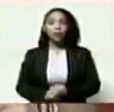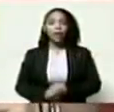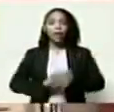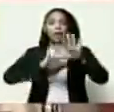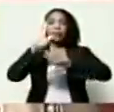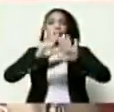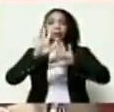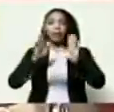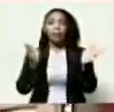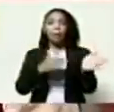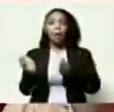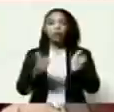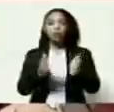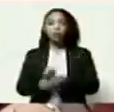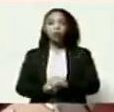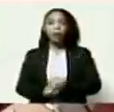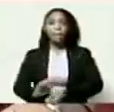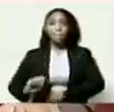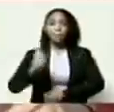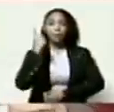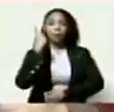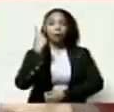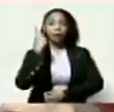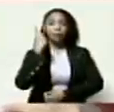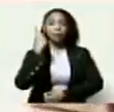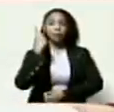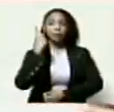marzo, el primer